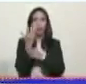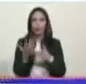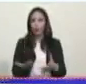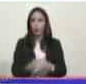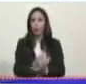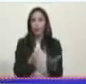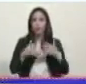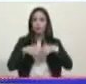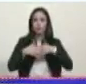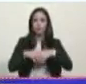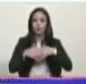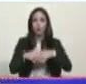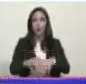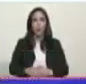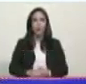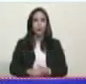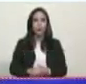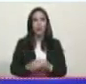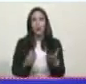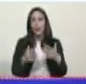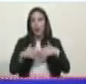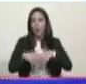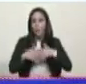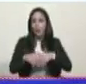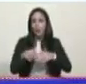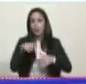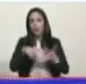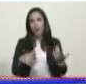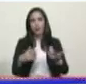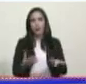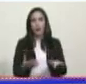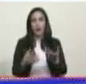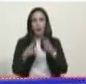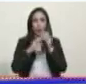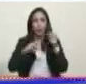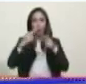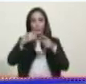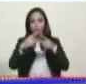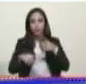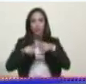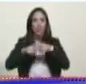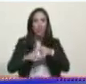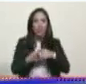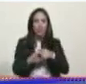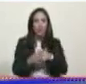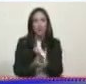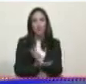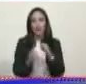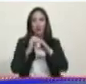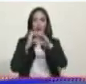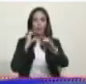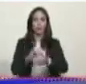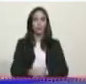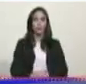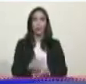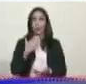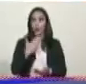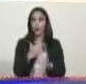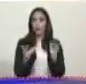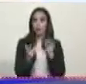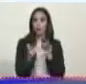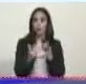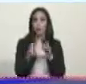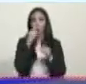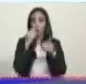la industria automotriz, como bien lo ha planteado nuestro presidente Maduro. Gracias al enlace que se ha